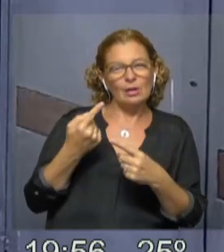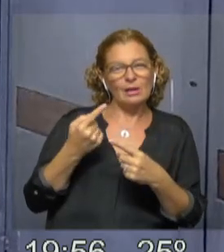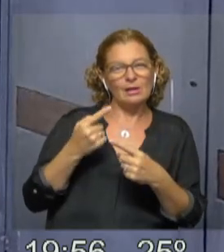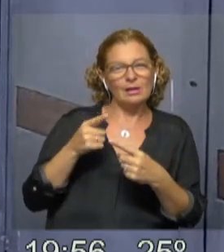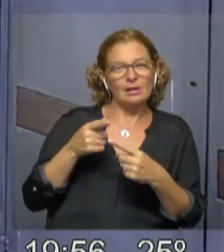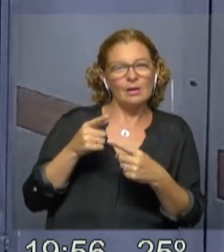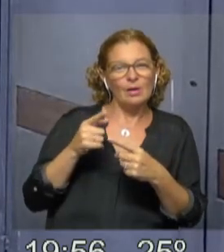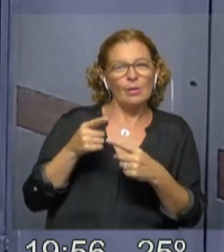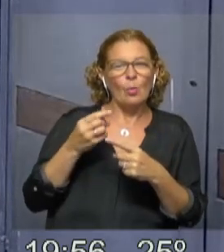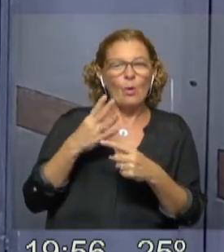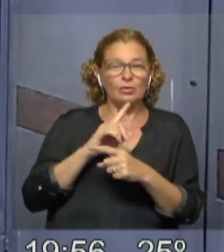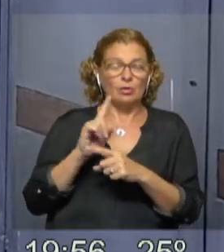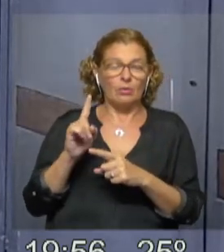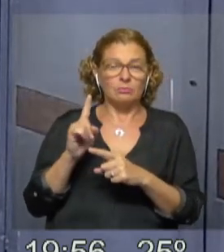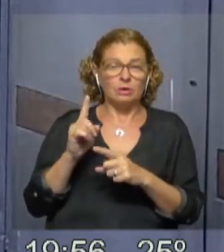ojalá.